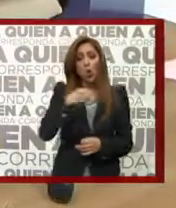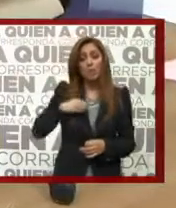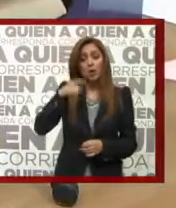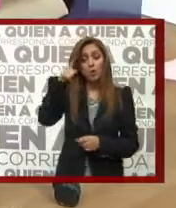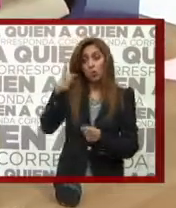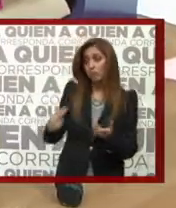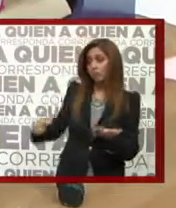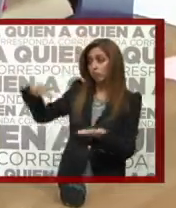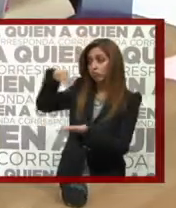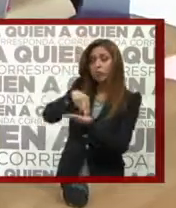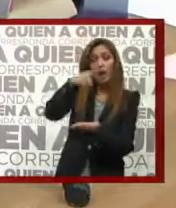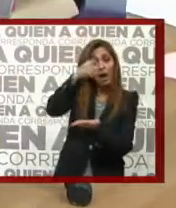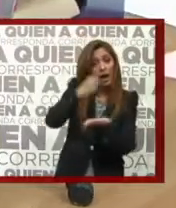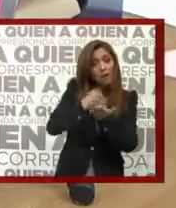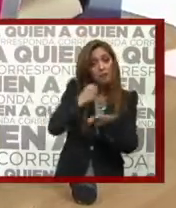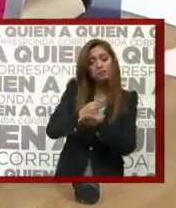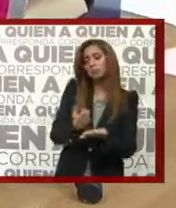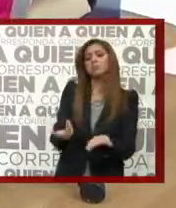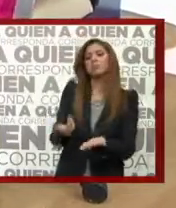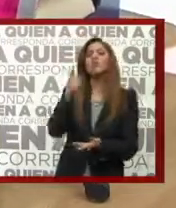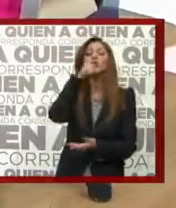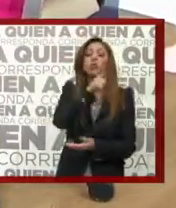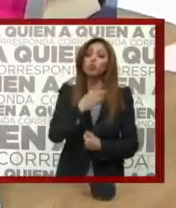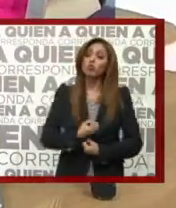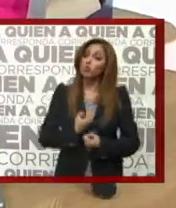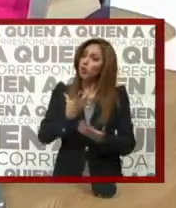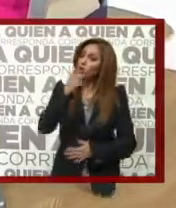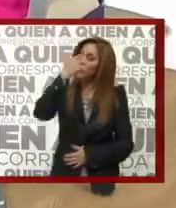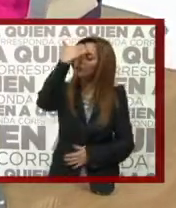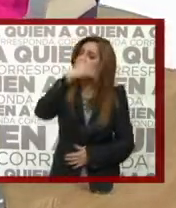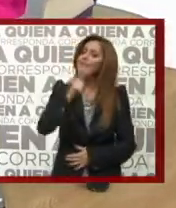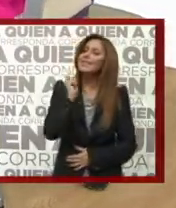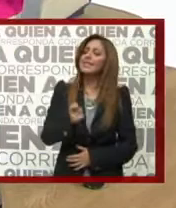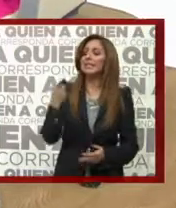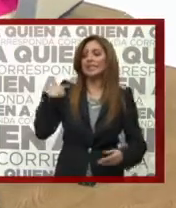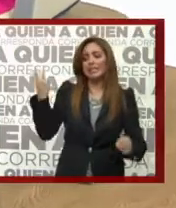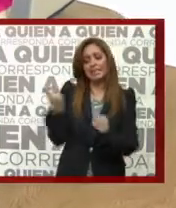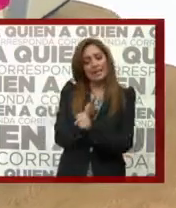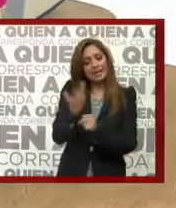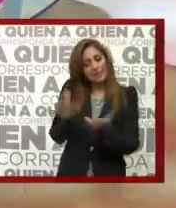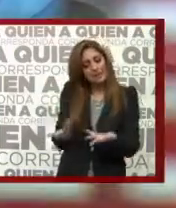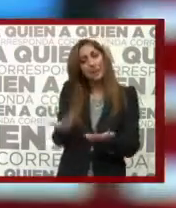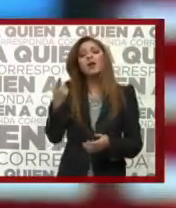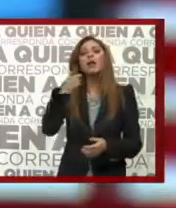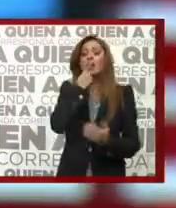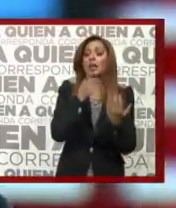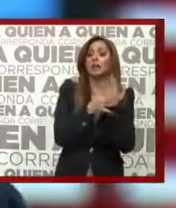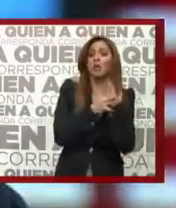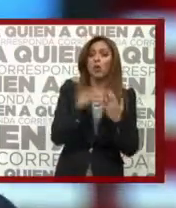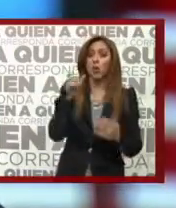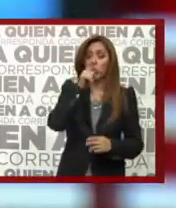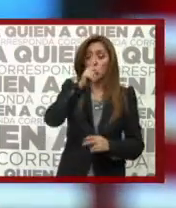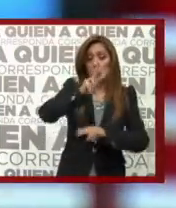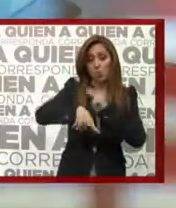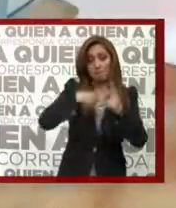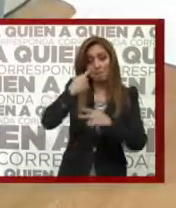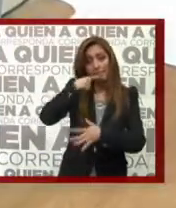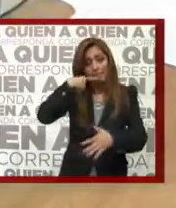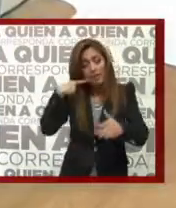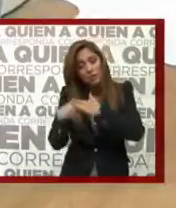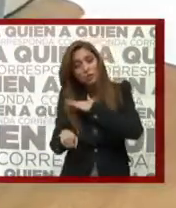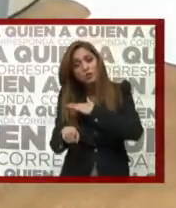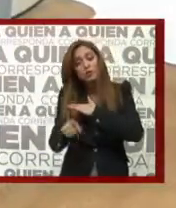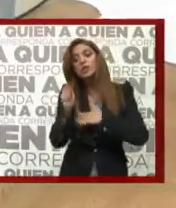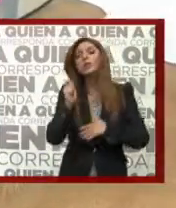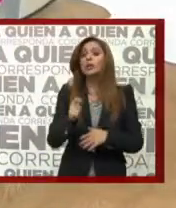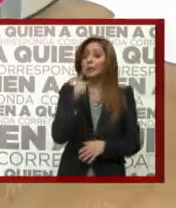decir algo ante la autoridad. Si tú vas y lo dices, sabes el riesgo que estás corriendo. Claro. Porque te dicen de antemano, cuando tú vas a denunciar, te dicen, si